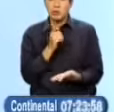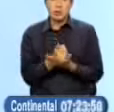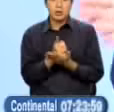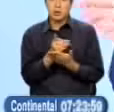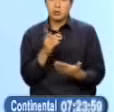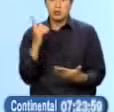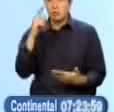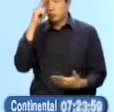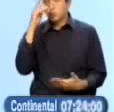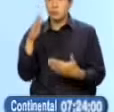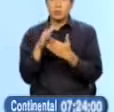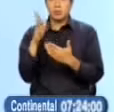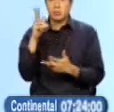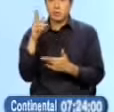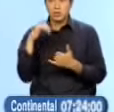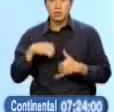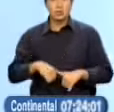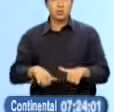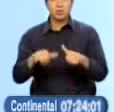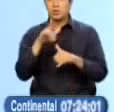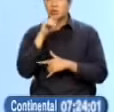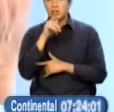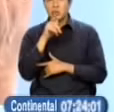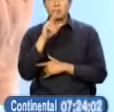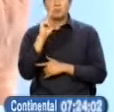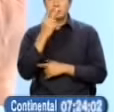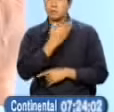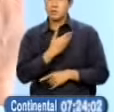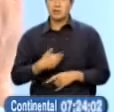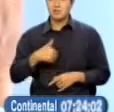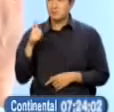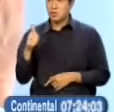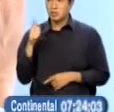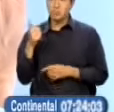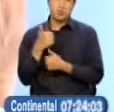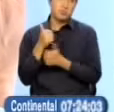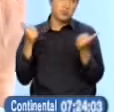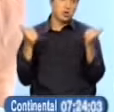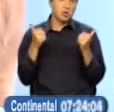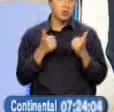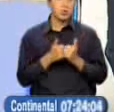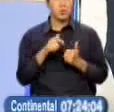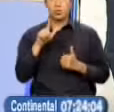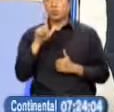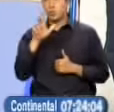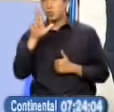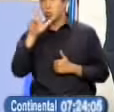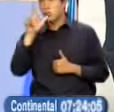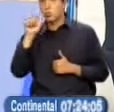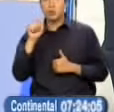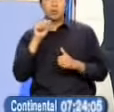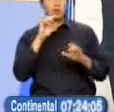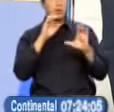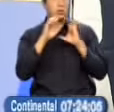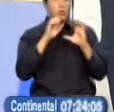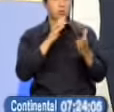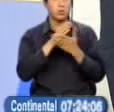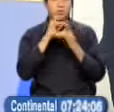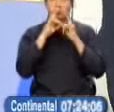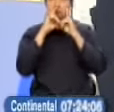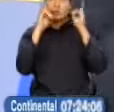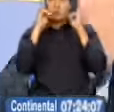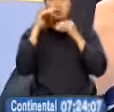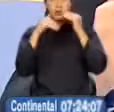golpe de estado porque el mismo que le dio el golpe de estado era su su vicepresidente de lula dijo de acuerdo con los medios de comunicación ese móvil y con los juegos